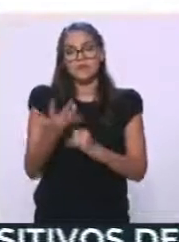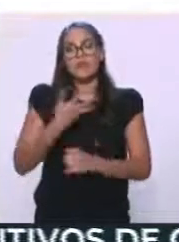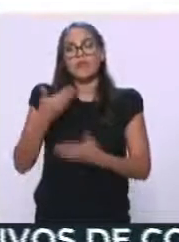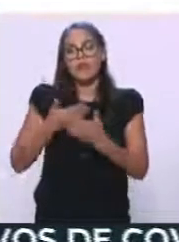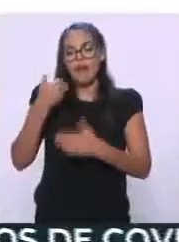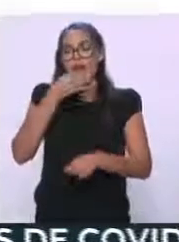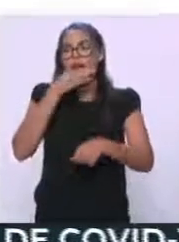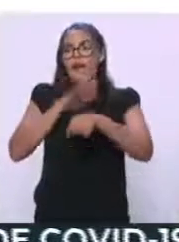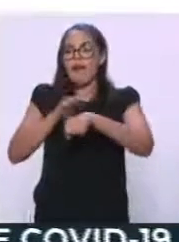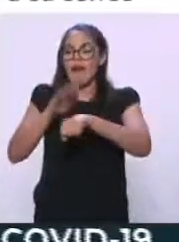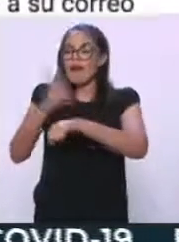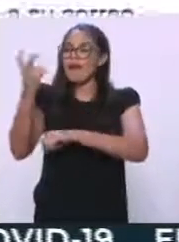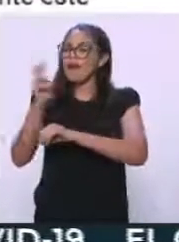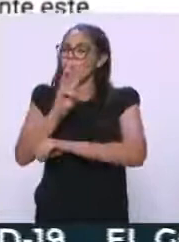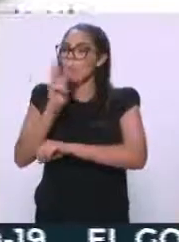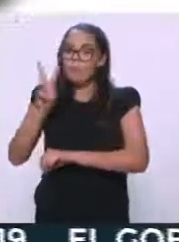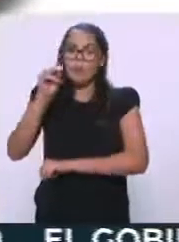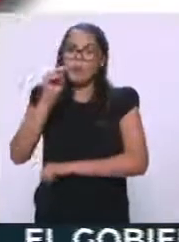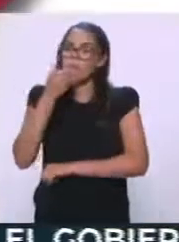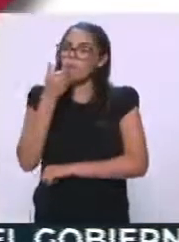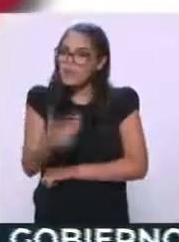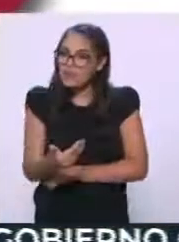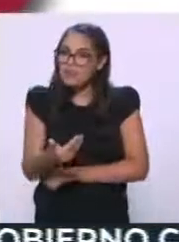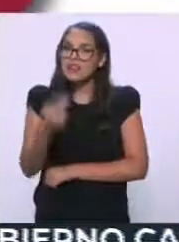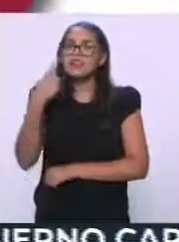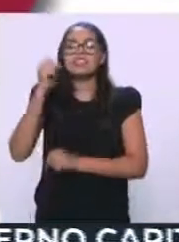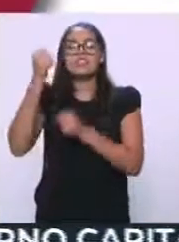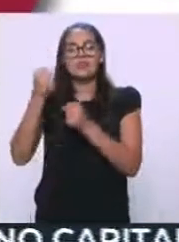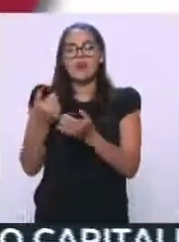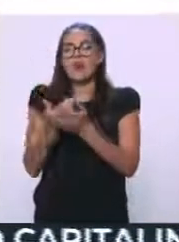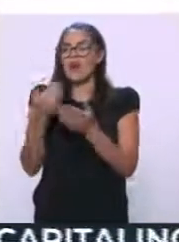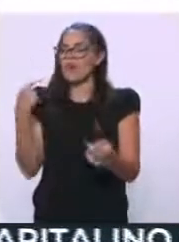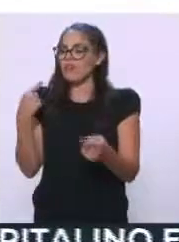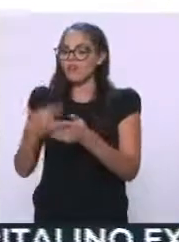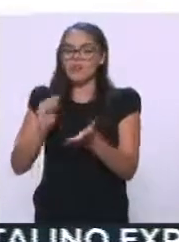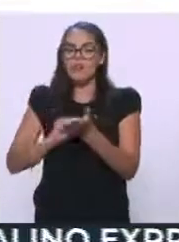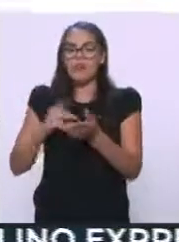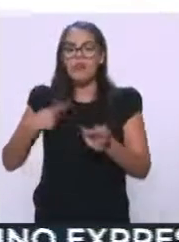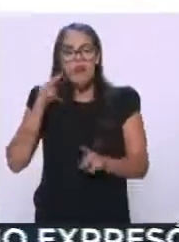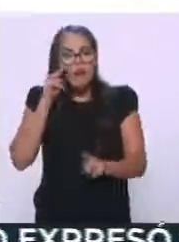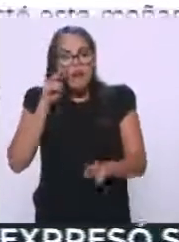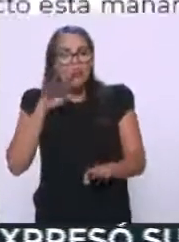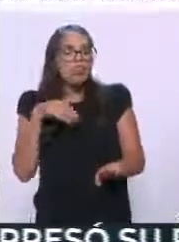de la página, pero hasta ahora es probable que sigan cayendo más personas. Por eso es importante que la